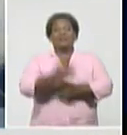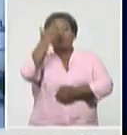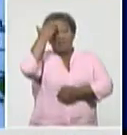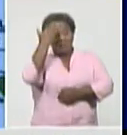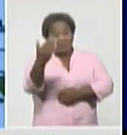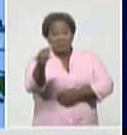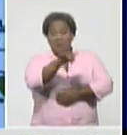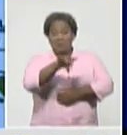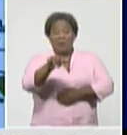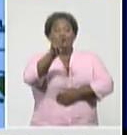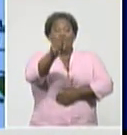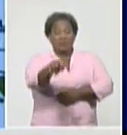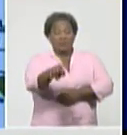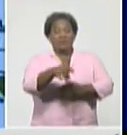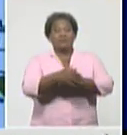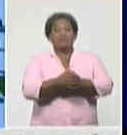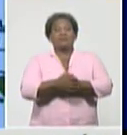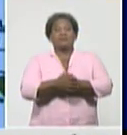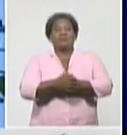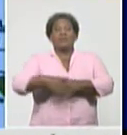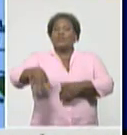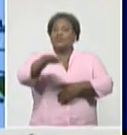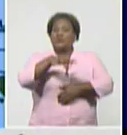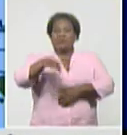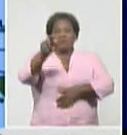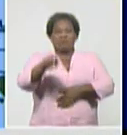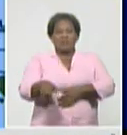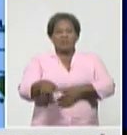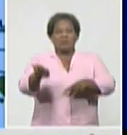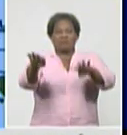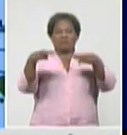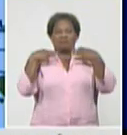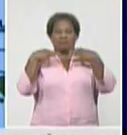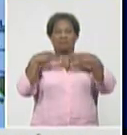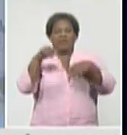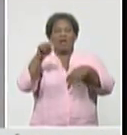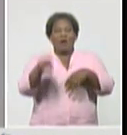también para usted, doctor, y por supuesto, para todos los que nos siguen. Devolvemos la señal a los estudios centrales.